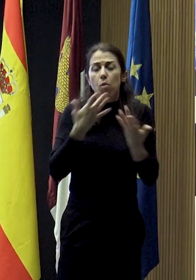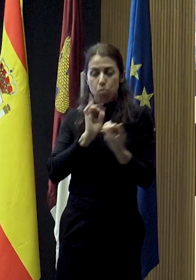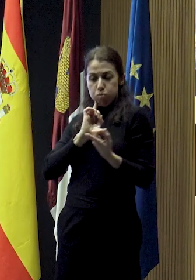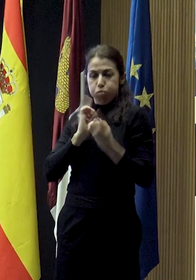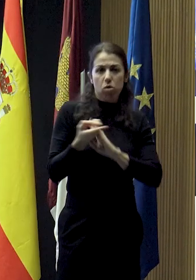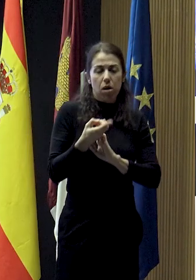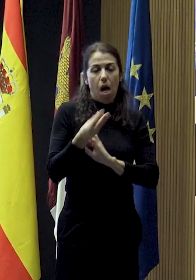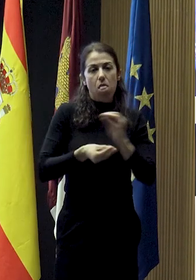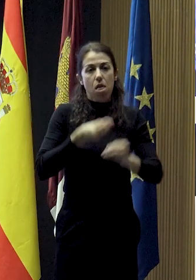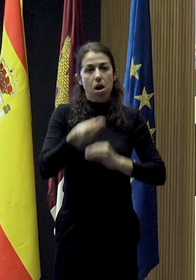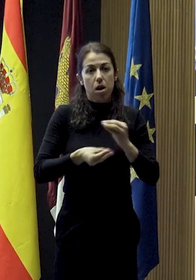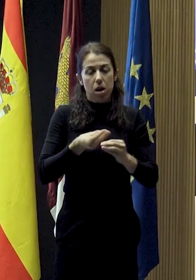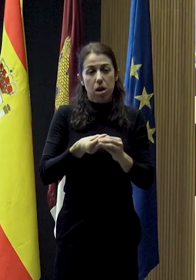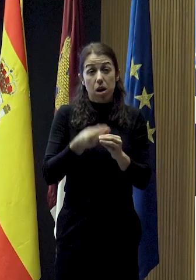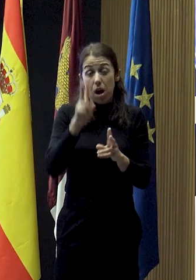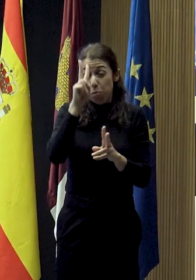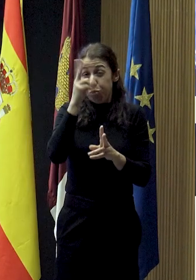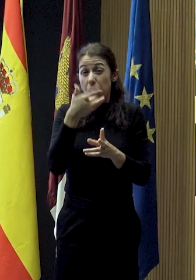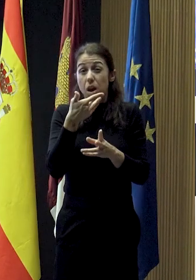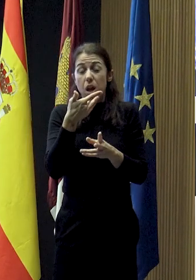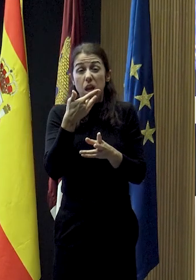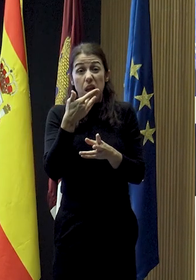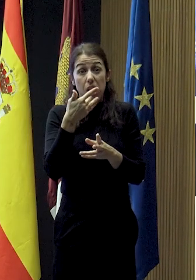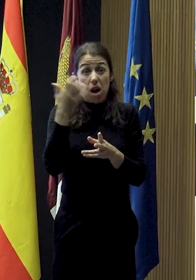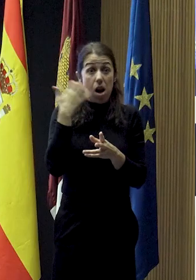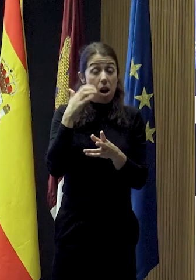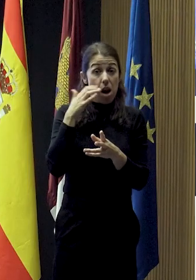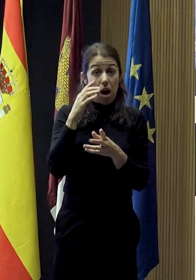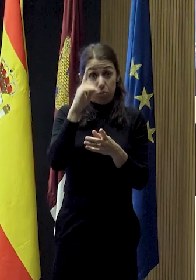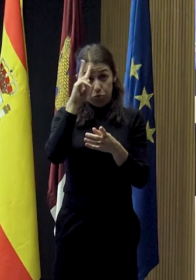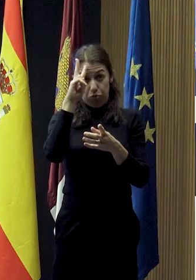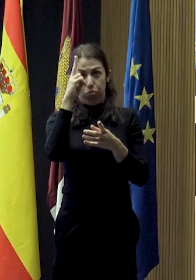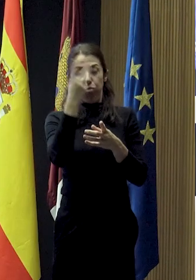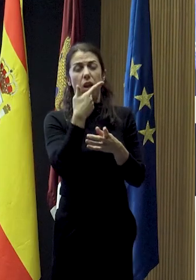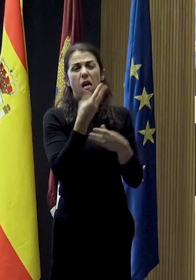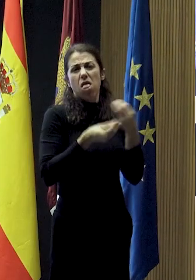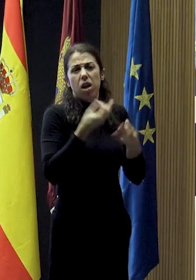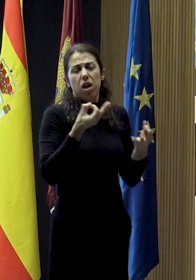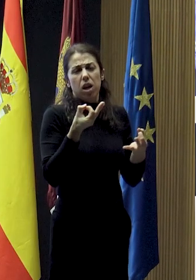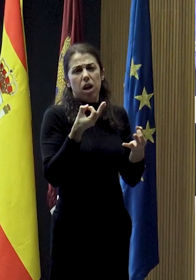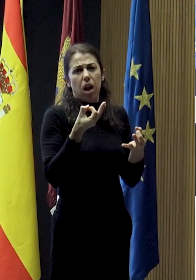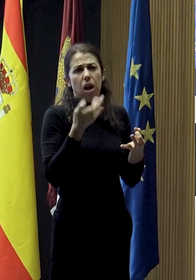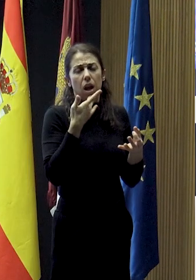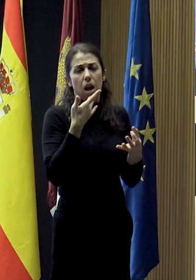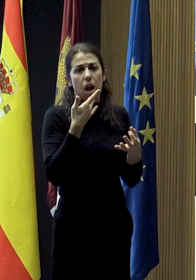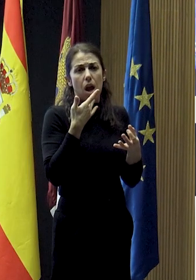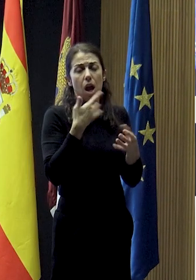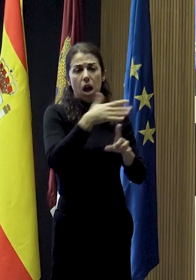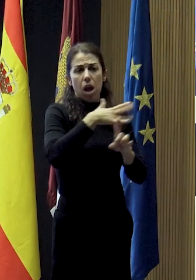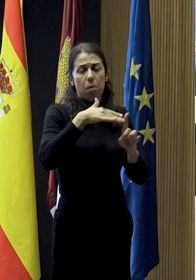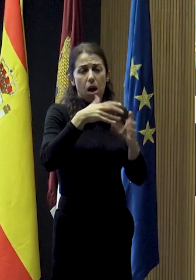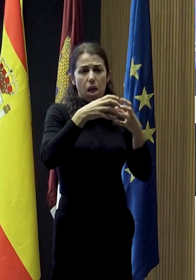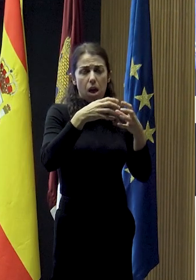que hace que se trunquen y se vuelvan raras. Y esa rareza lo que hace es que empieza a acumularse en espacios dentro